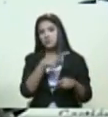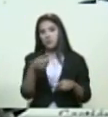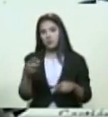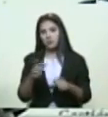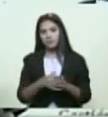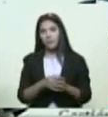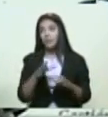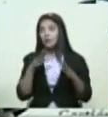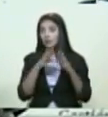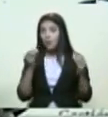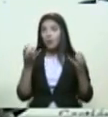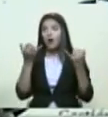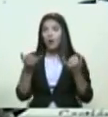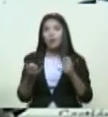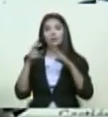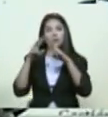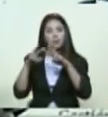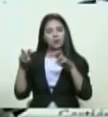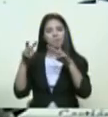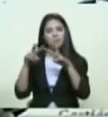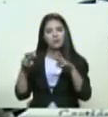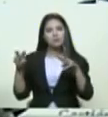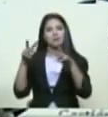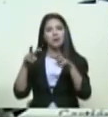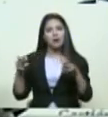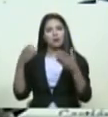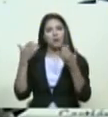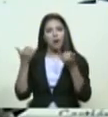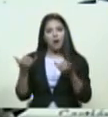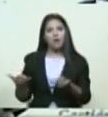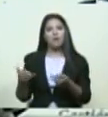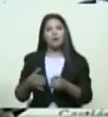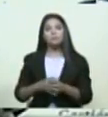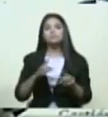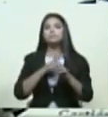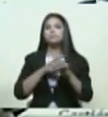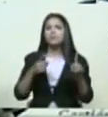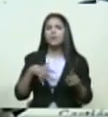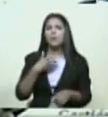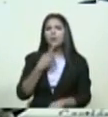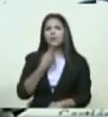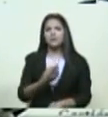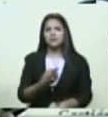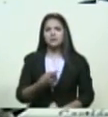Todo esto lo estamos adelantando, investigando, pero lo que puedo decir es que